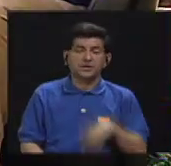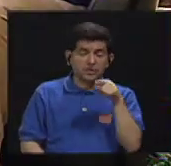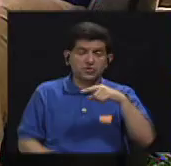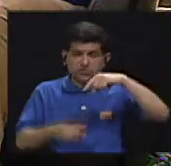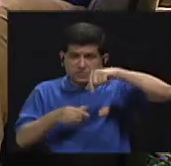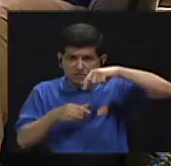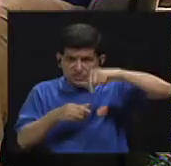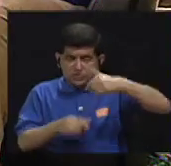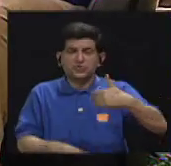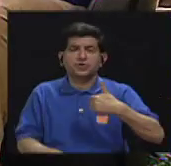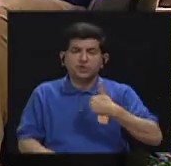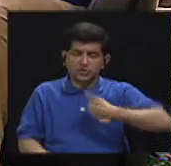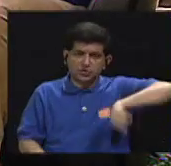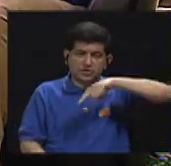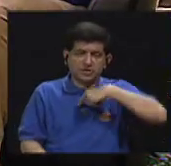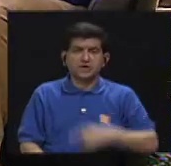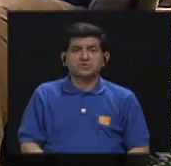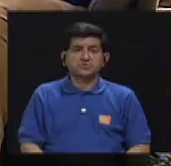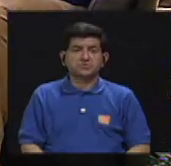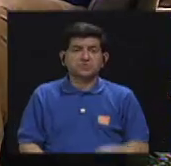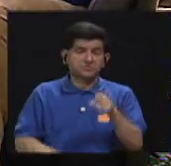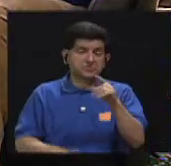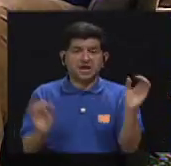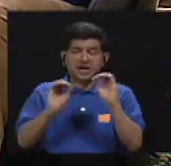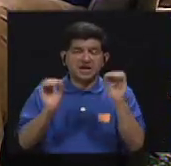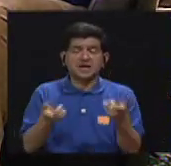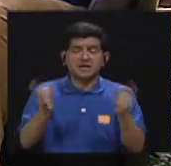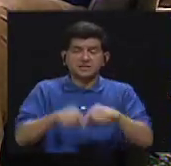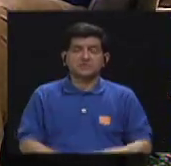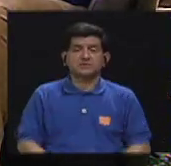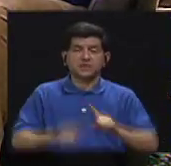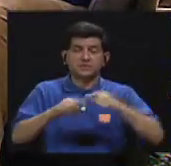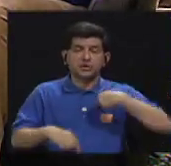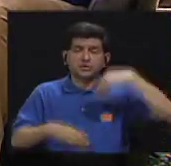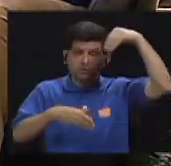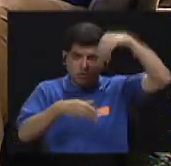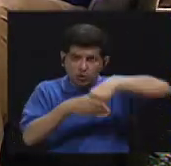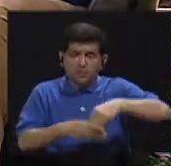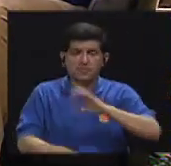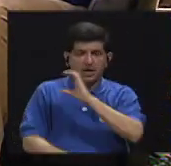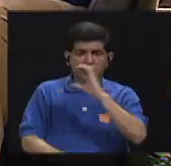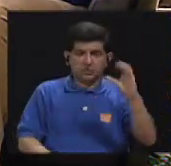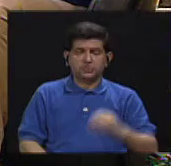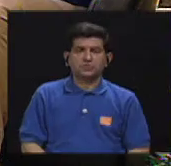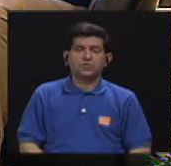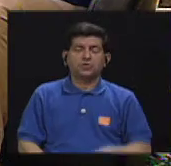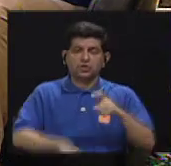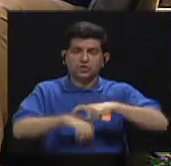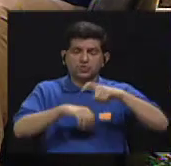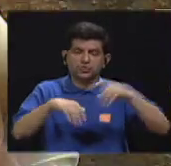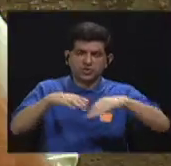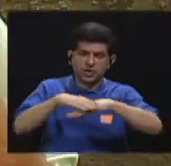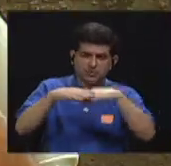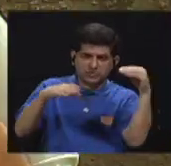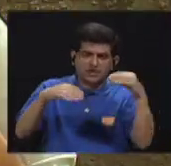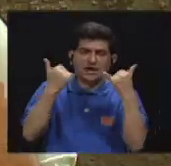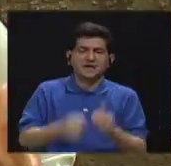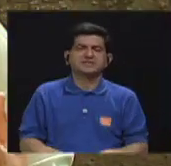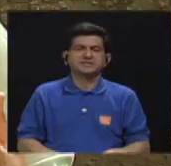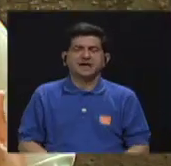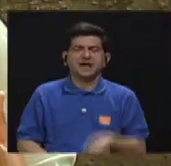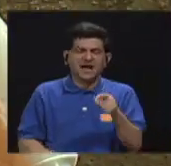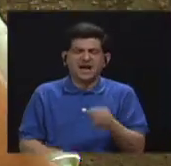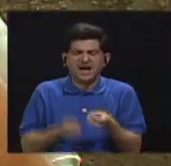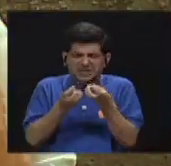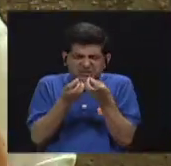si el tornillo nosotros lo tenemos en el aire, pues no le pasa mucho, pero si yo lo meto en una Coca-Cola y lo saco a cierta cantidad de tiempo, ya se me empieza a